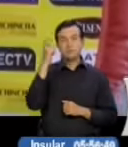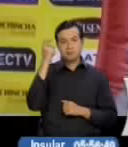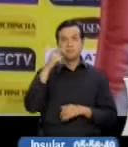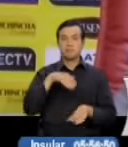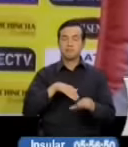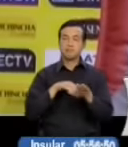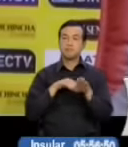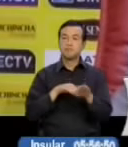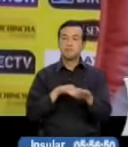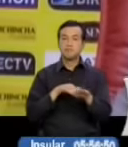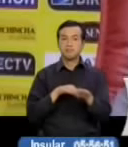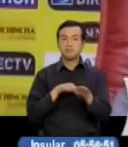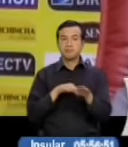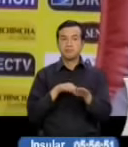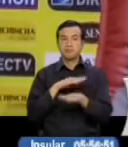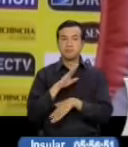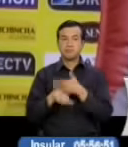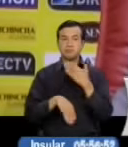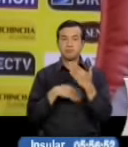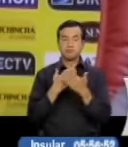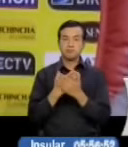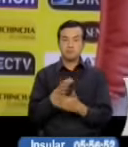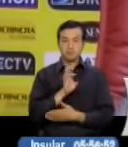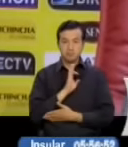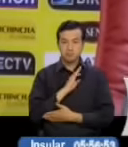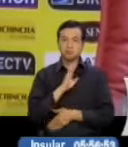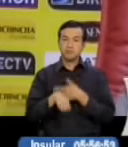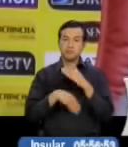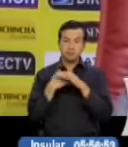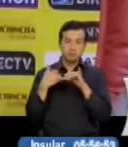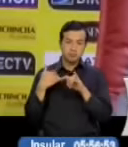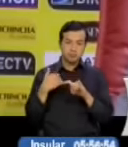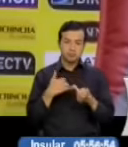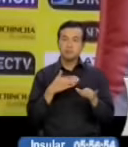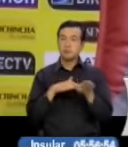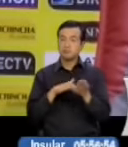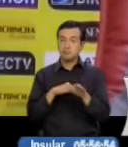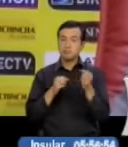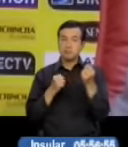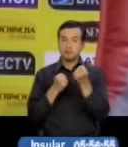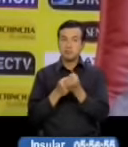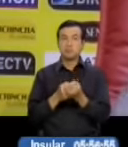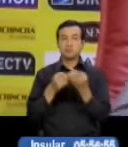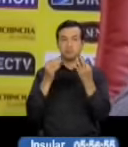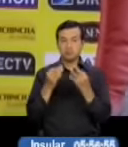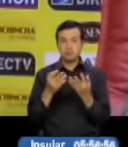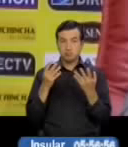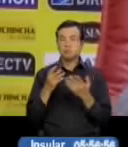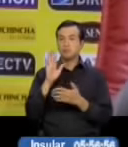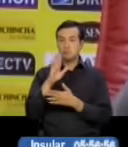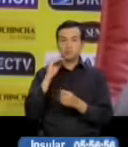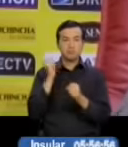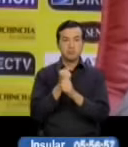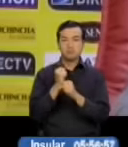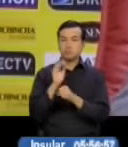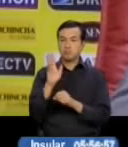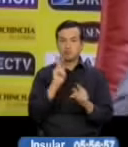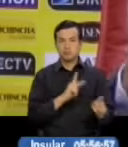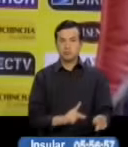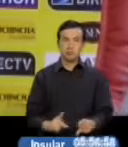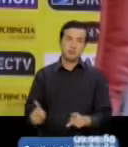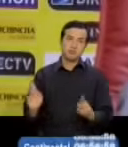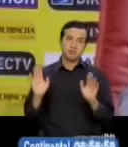respaldo de todos los dirigentes, de todos los clubes, para poder hacer y cumplir su trabajo y su planificación.